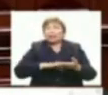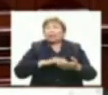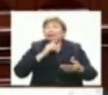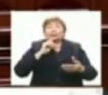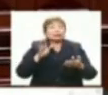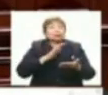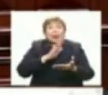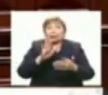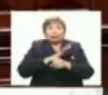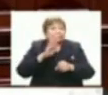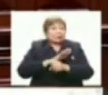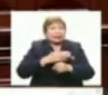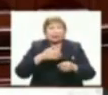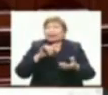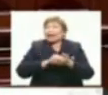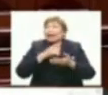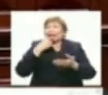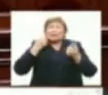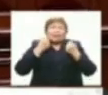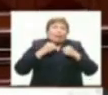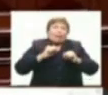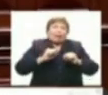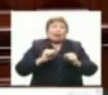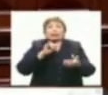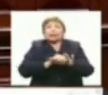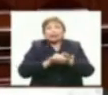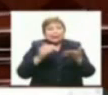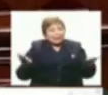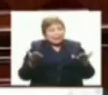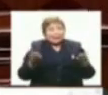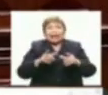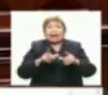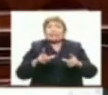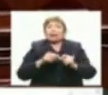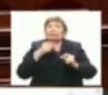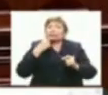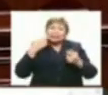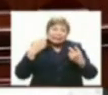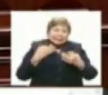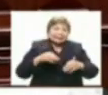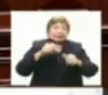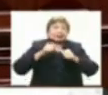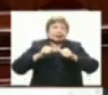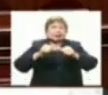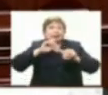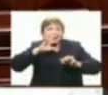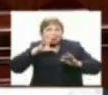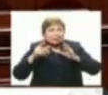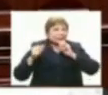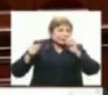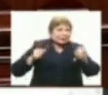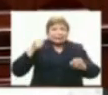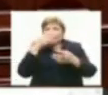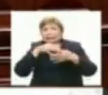no es suficiente. A pesar de los esfuerzos que se realizan en este campo, siguen campeando las pandillas, las bandas y los